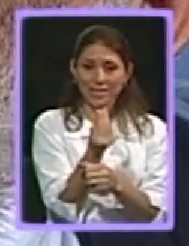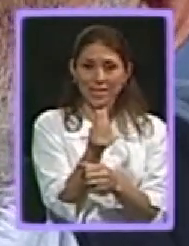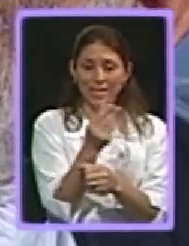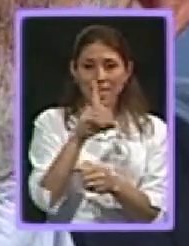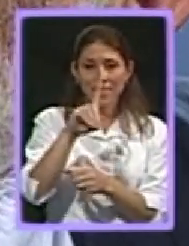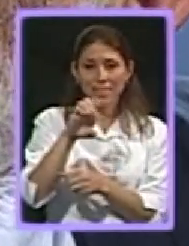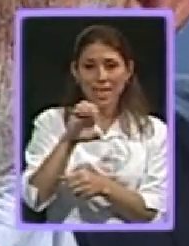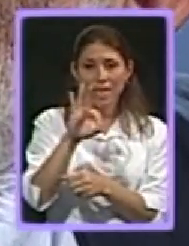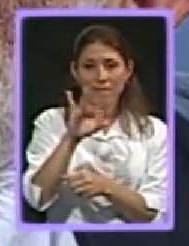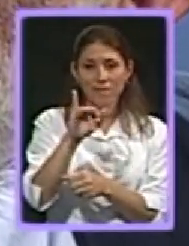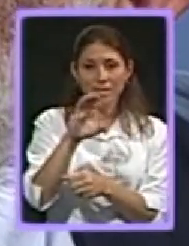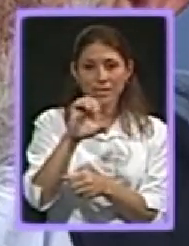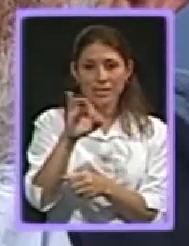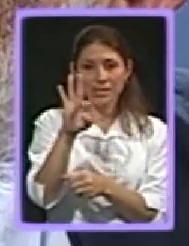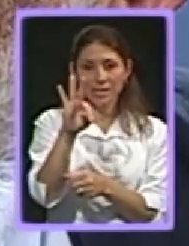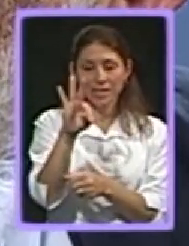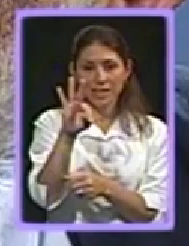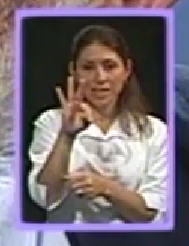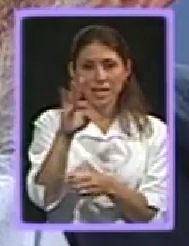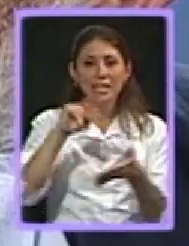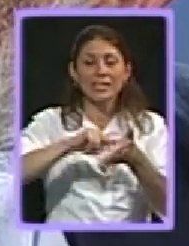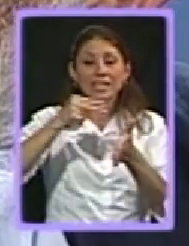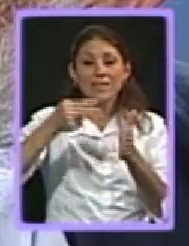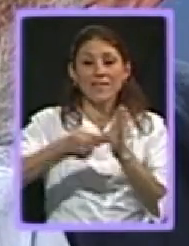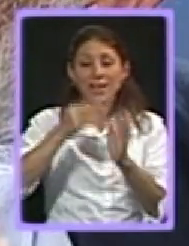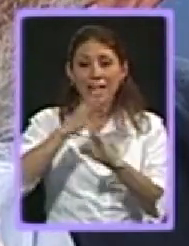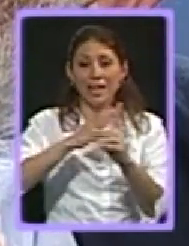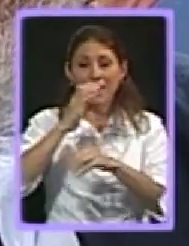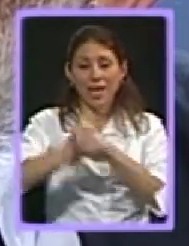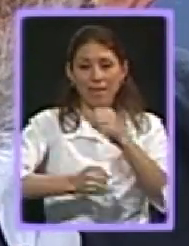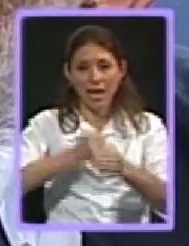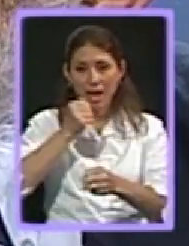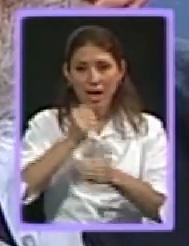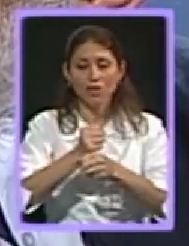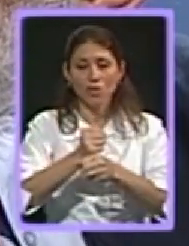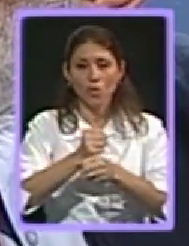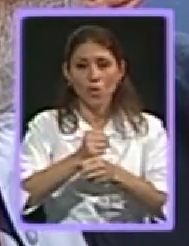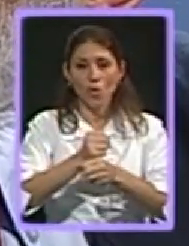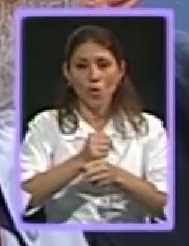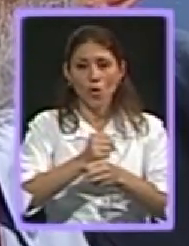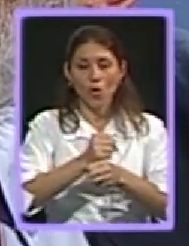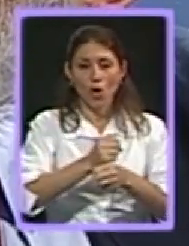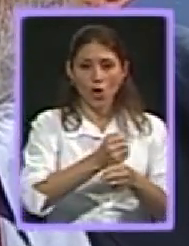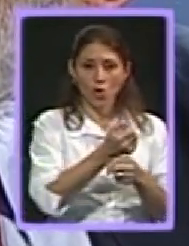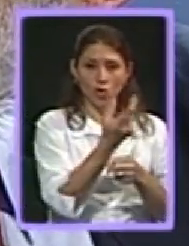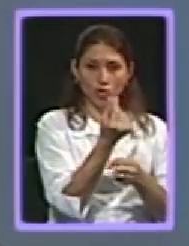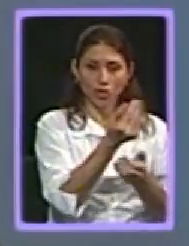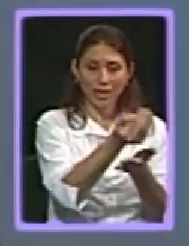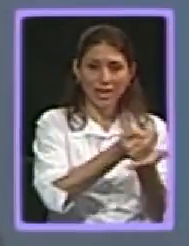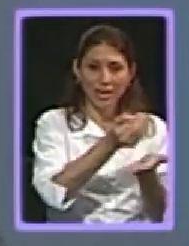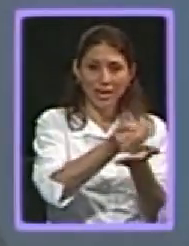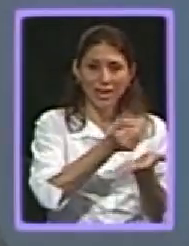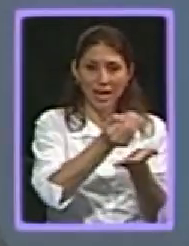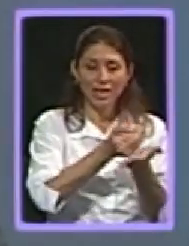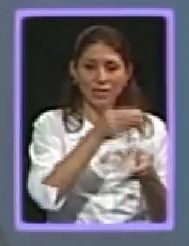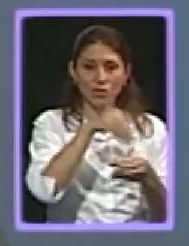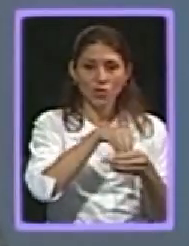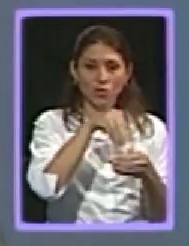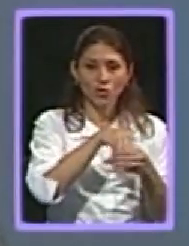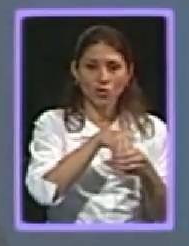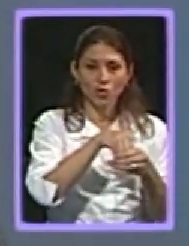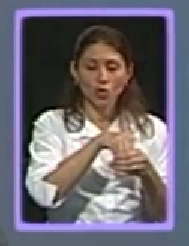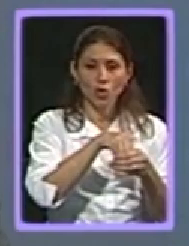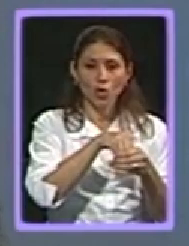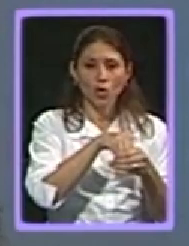eso significa que en cada año los ingresos corrientes son inferiores